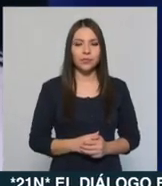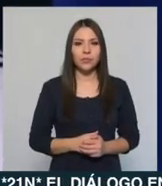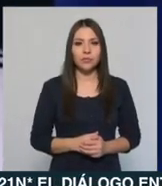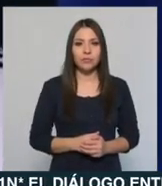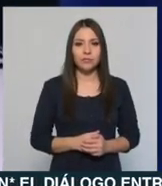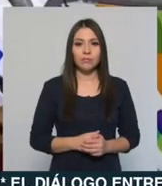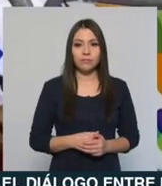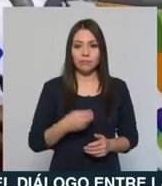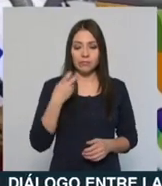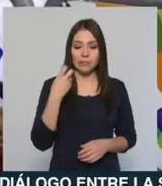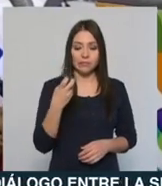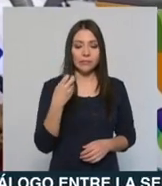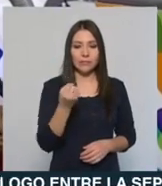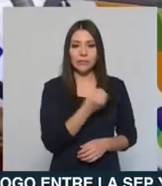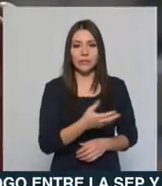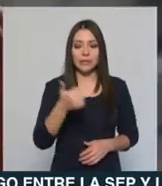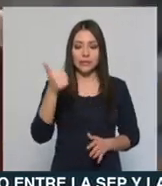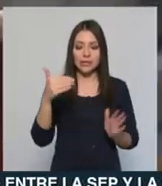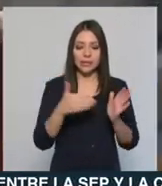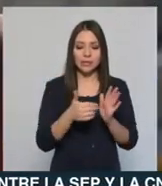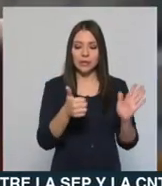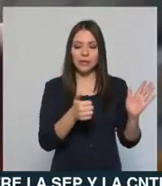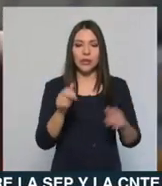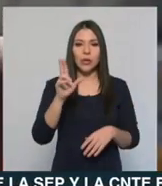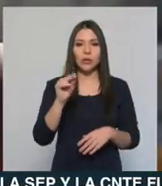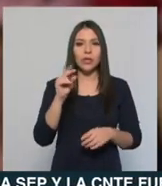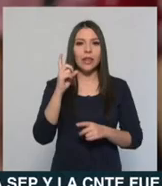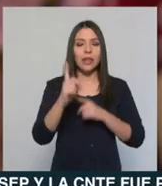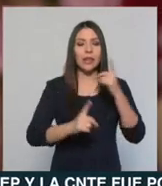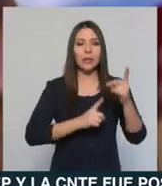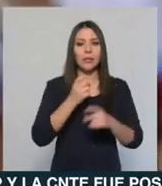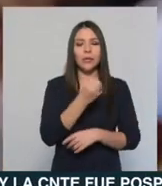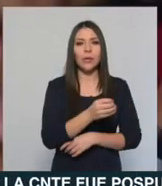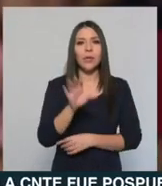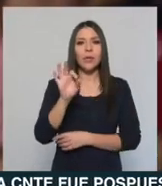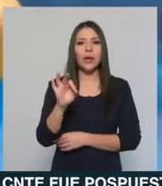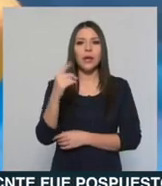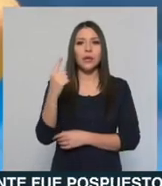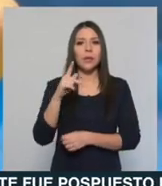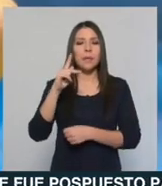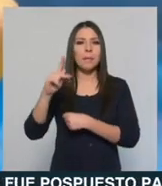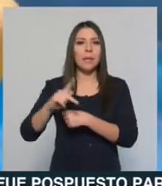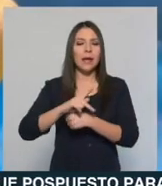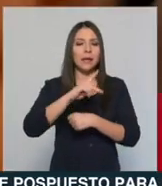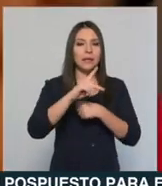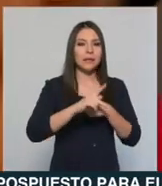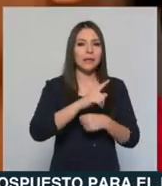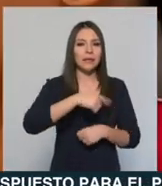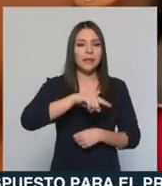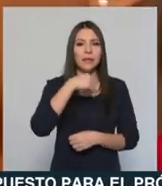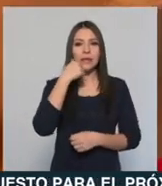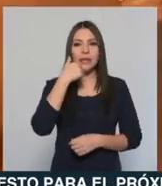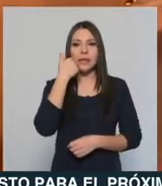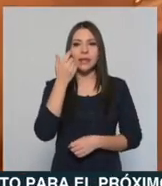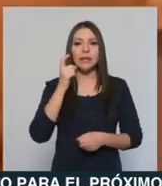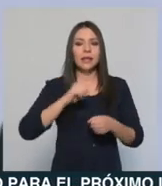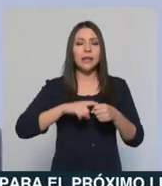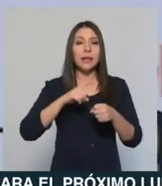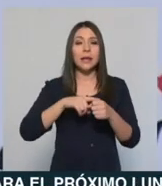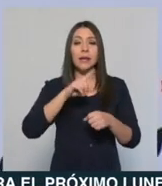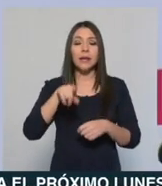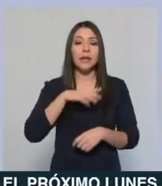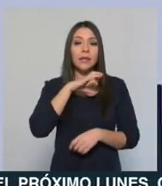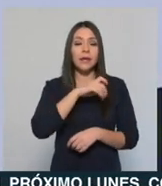Para esta edición serán 6.680 deportistas de 41 países, siendo favoritos para consolidarse en la primera posición